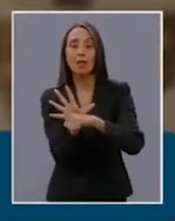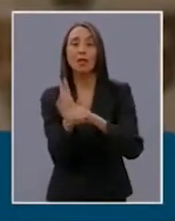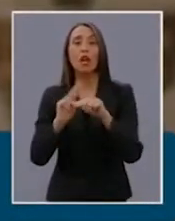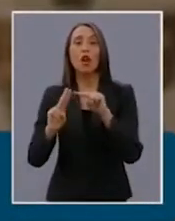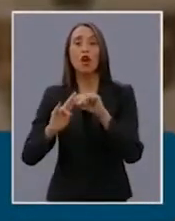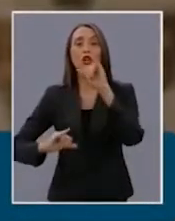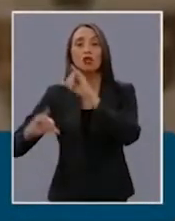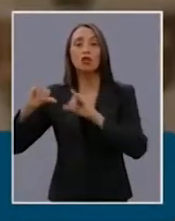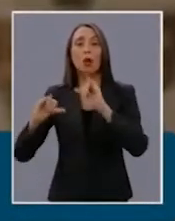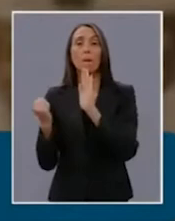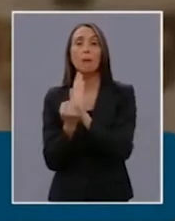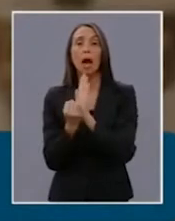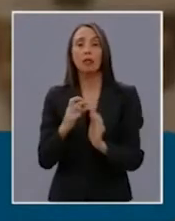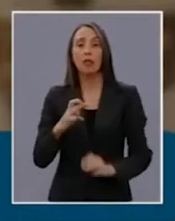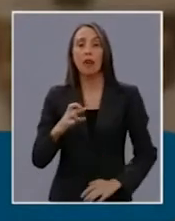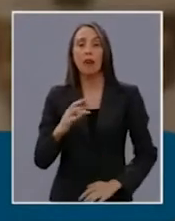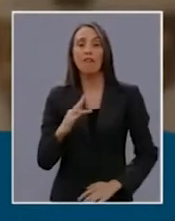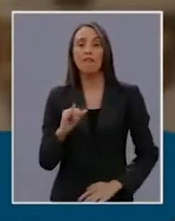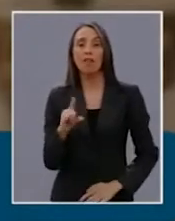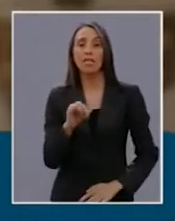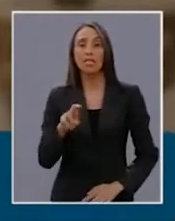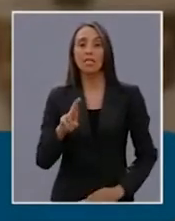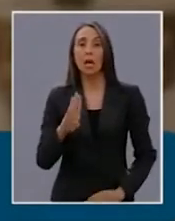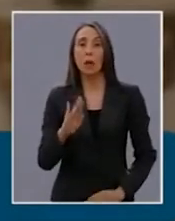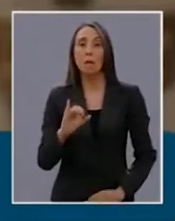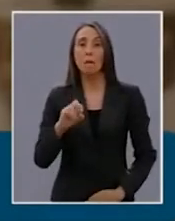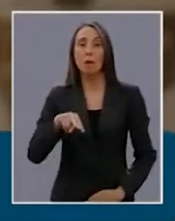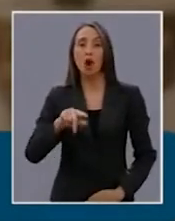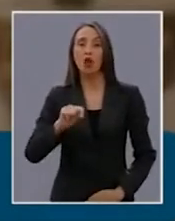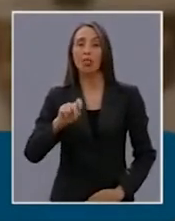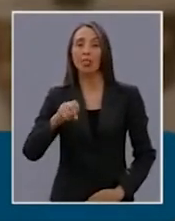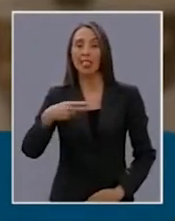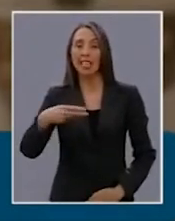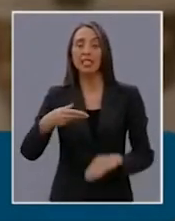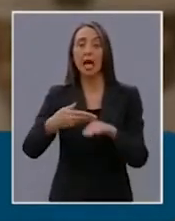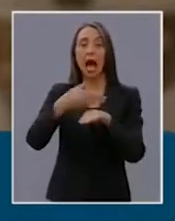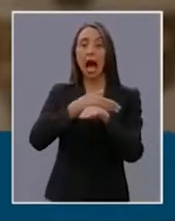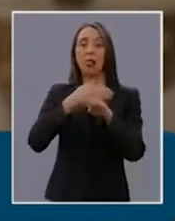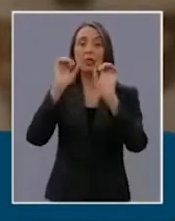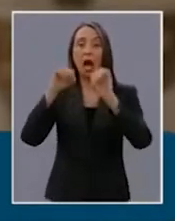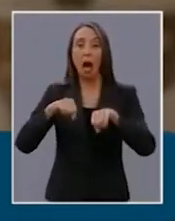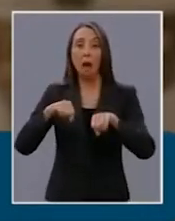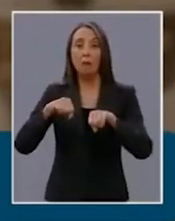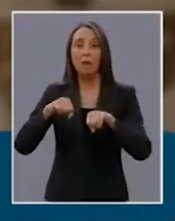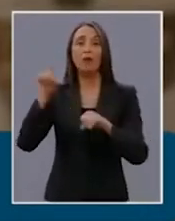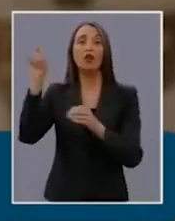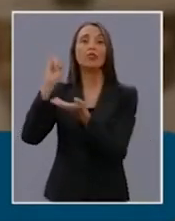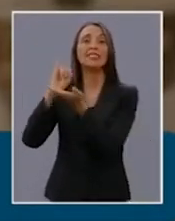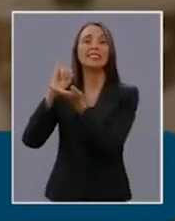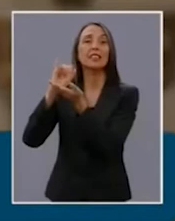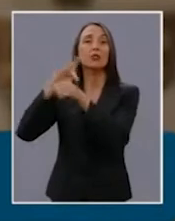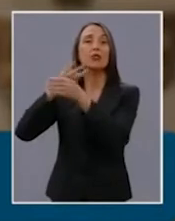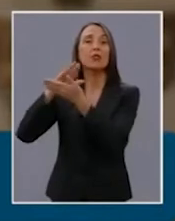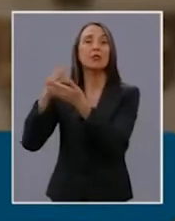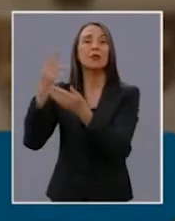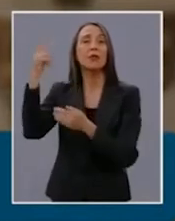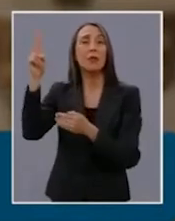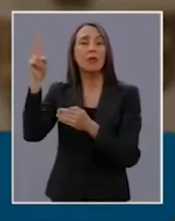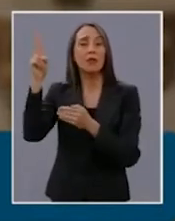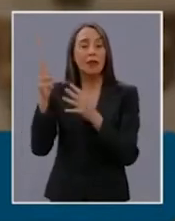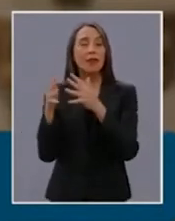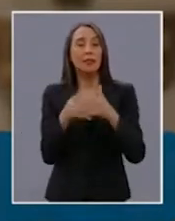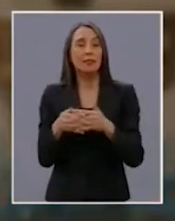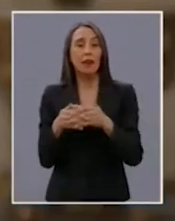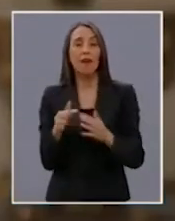desarrollada por el laboratorio Pfizer-BioNTech, la cual había sido previamente aprobada por la Agencia Sanitaria de Estados Unidos, la